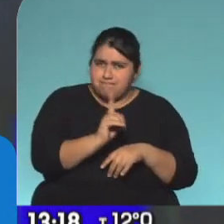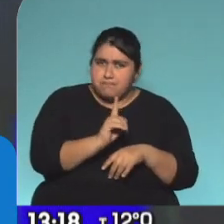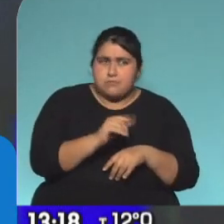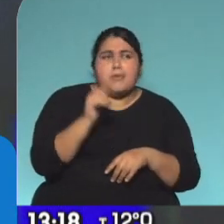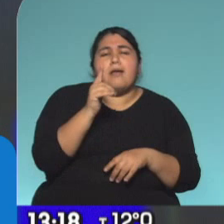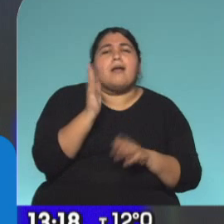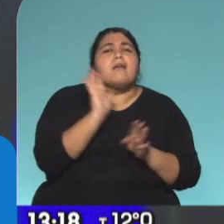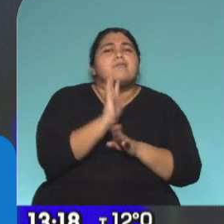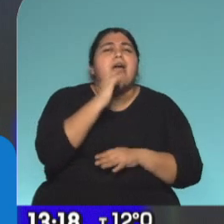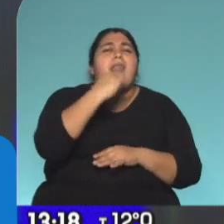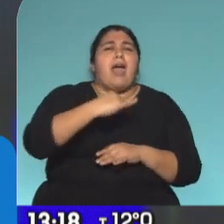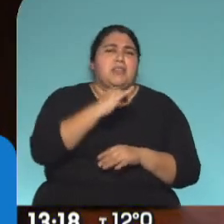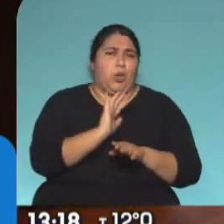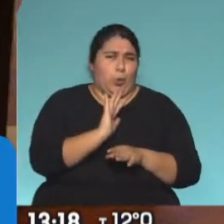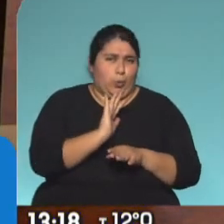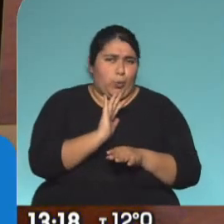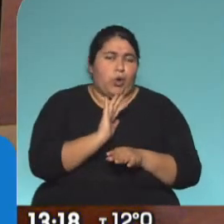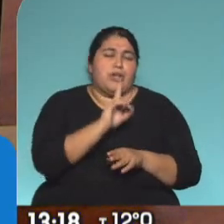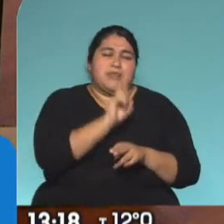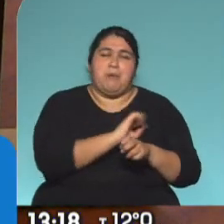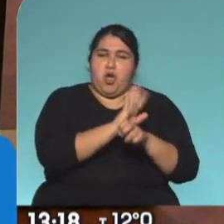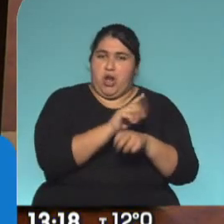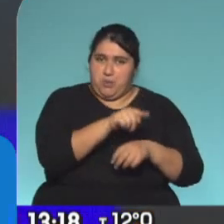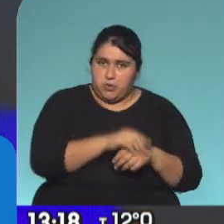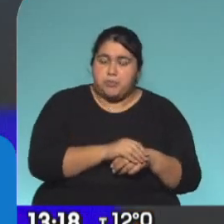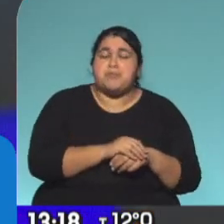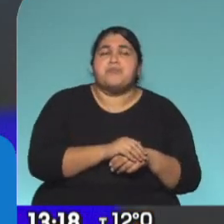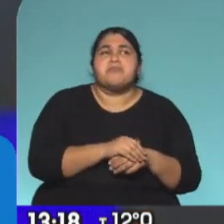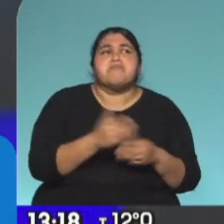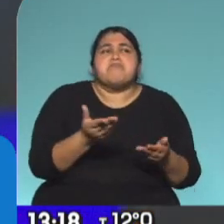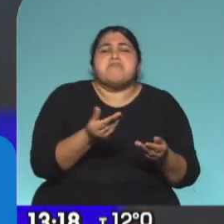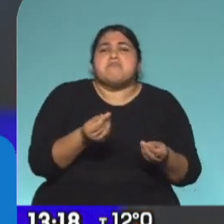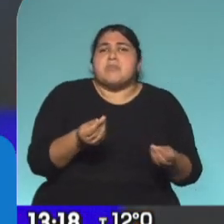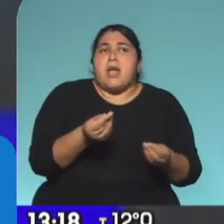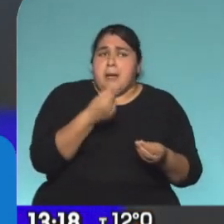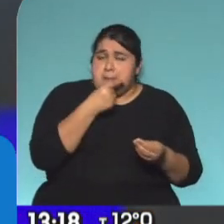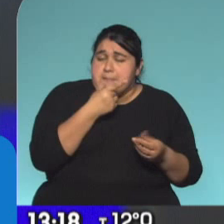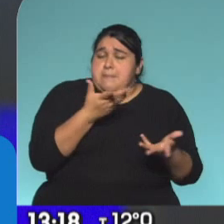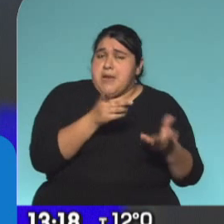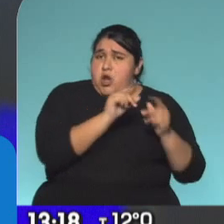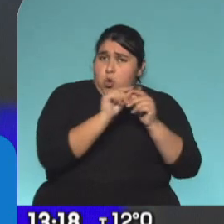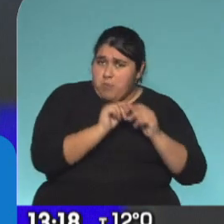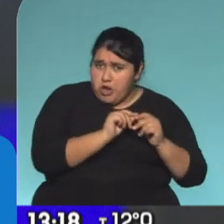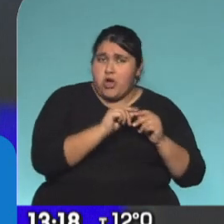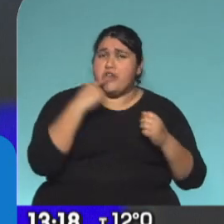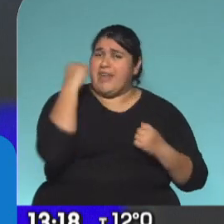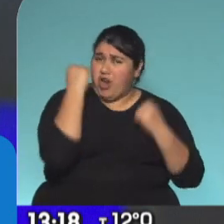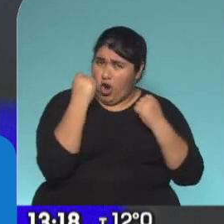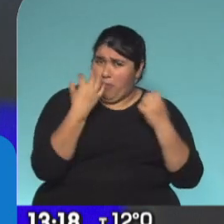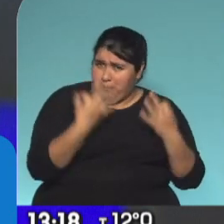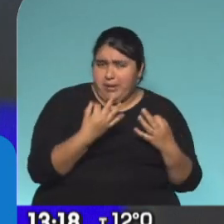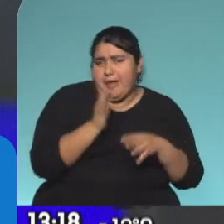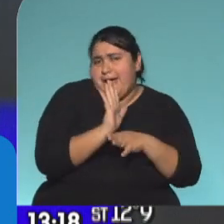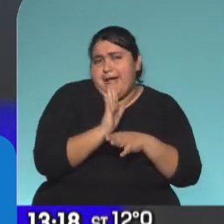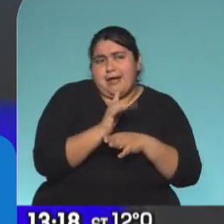negadores, al igual que Donald Trump. Digamos. Es difícil prever qué es lo que puede pasar, pero evidentemente los números de la economía le siguen jugando